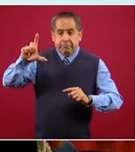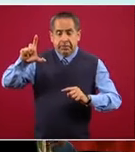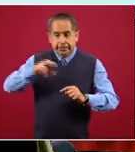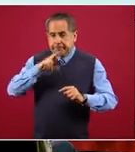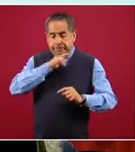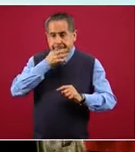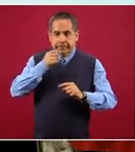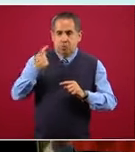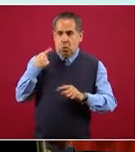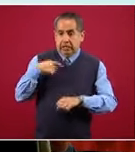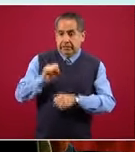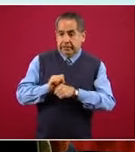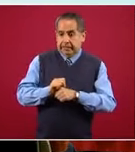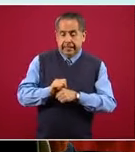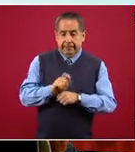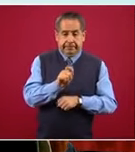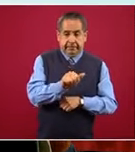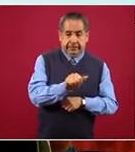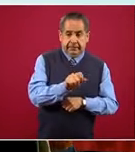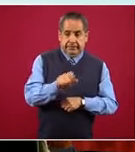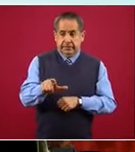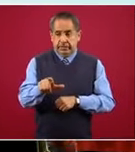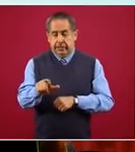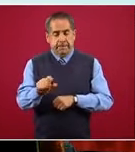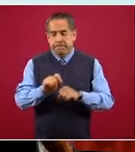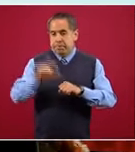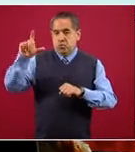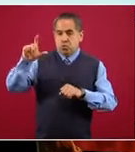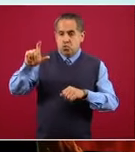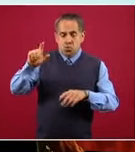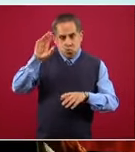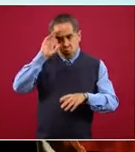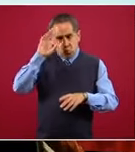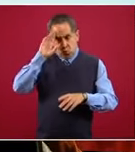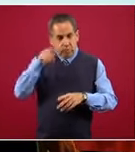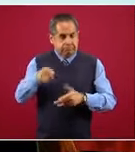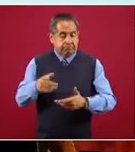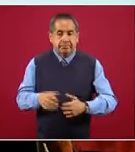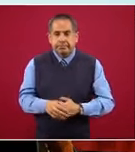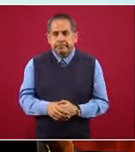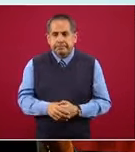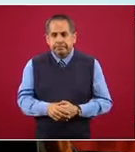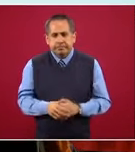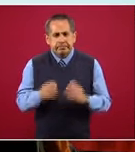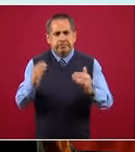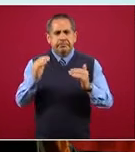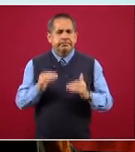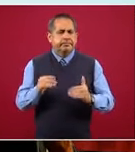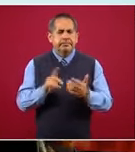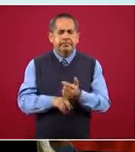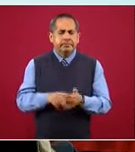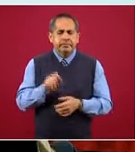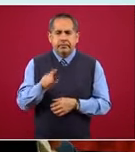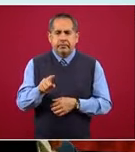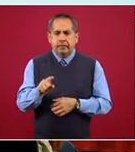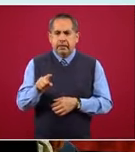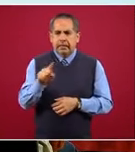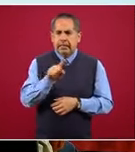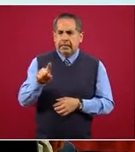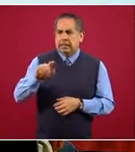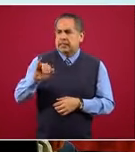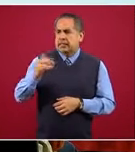la última semana, de la 26 a la 27, es el incremento importante. En el caso de